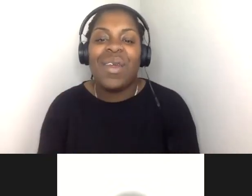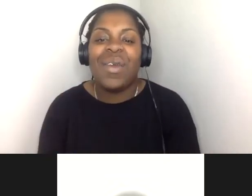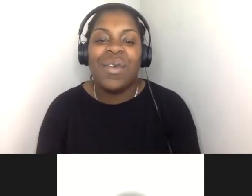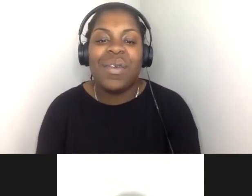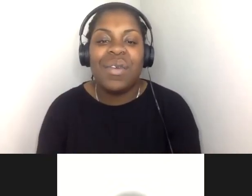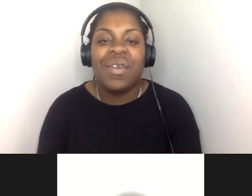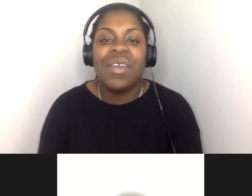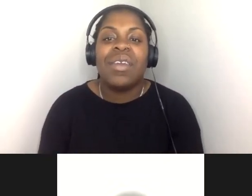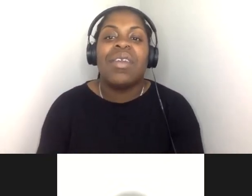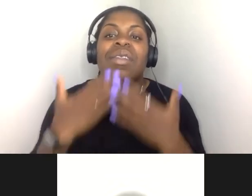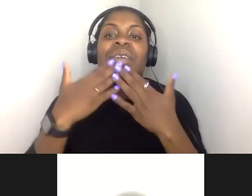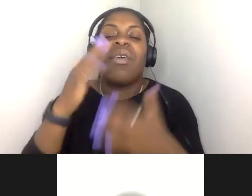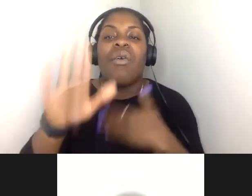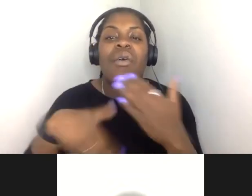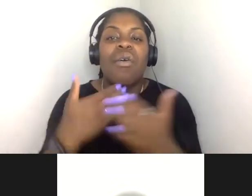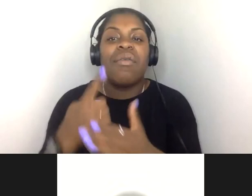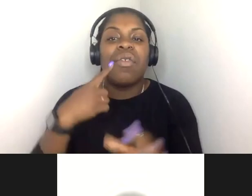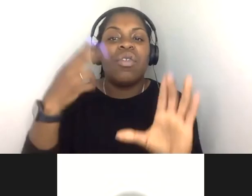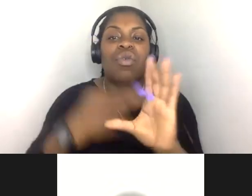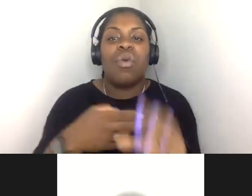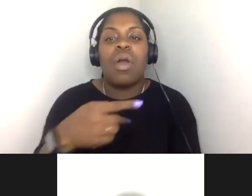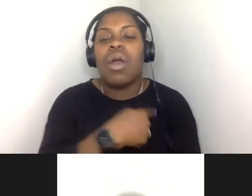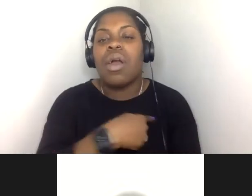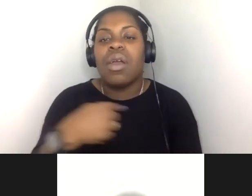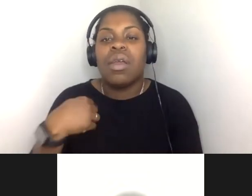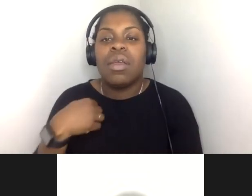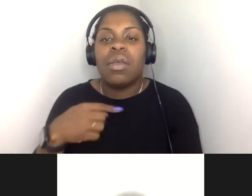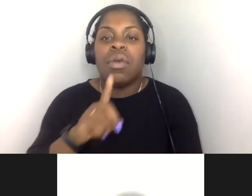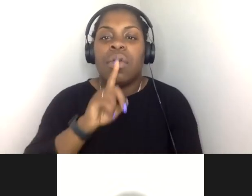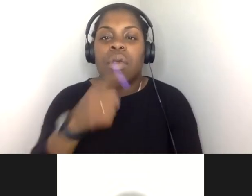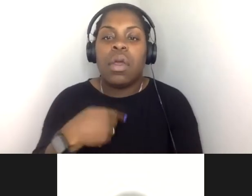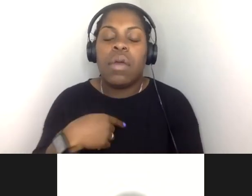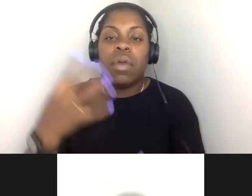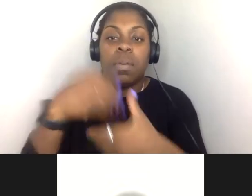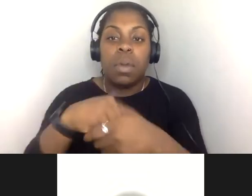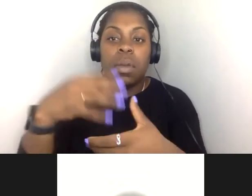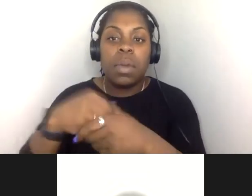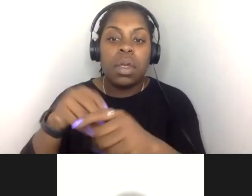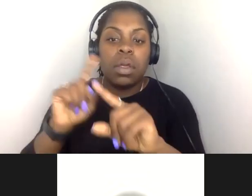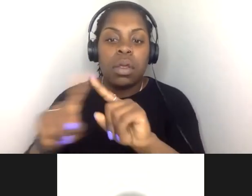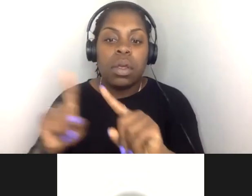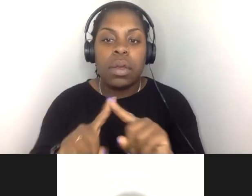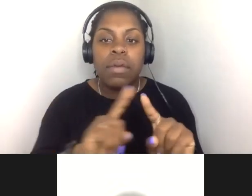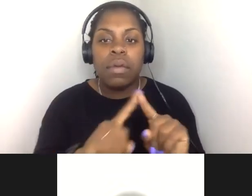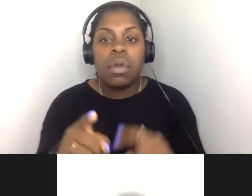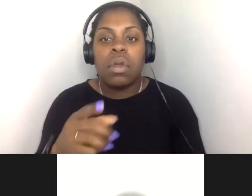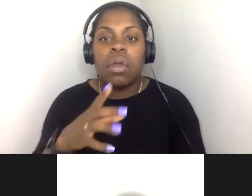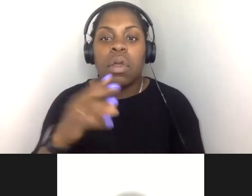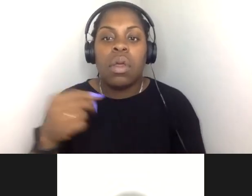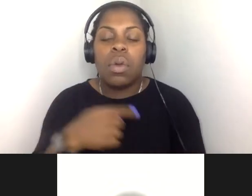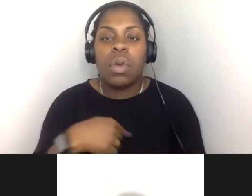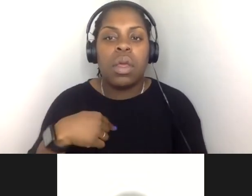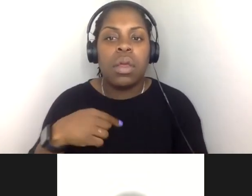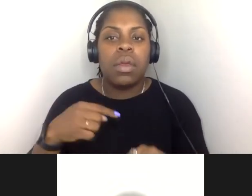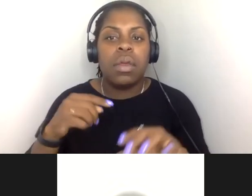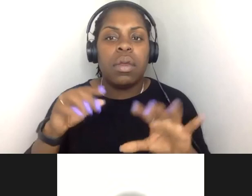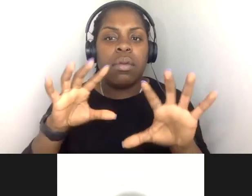Thank you all for joining us. We have the participant guide. Tenemos una guía de participación